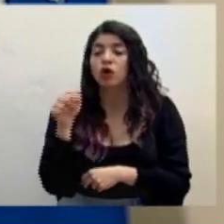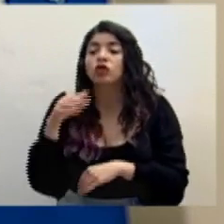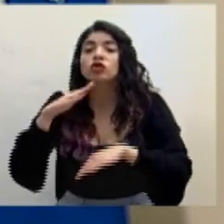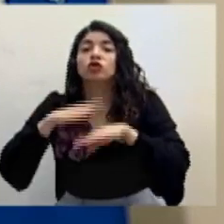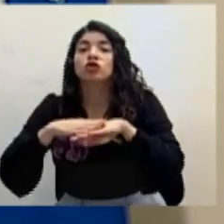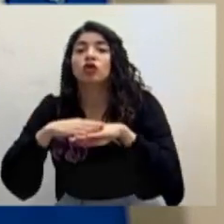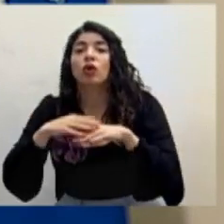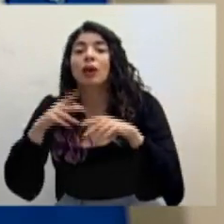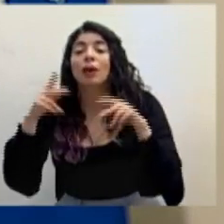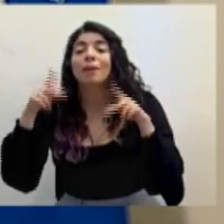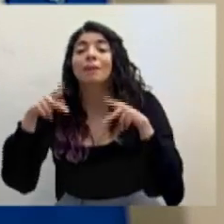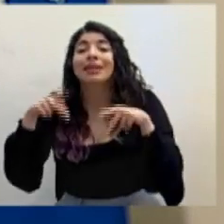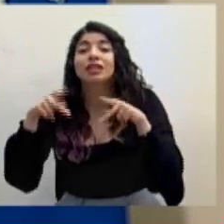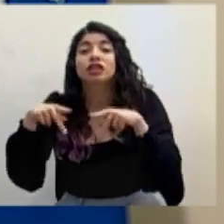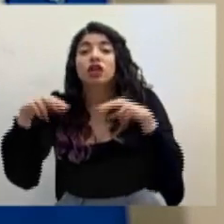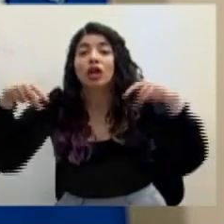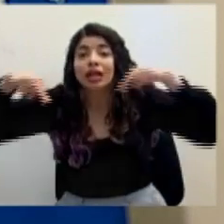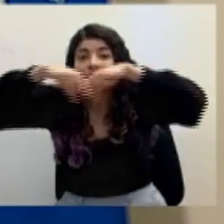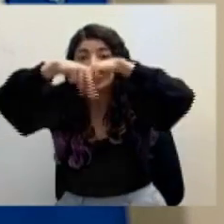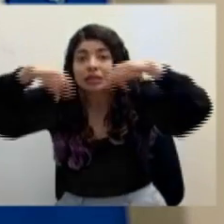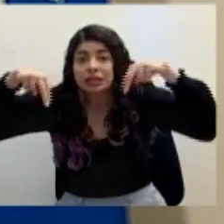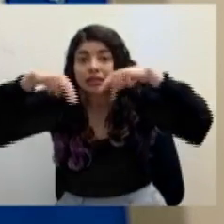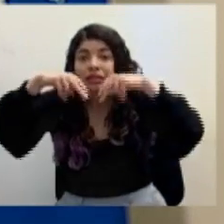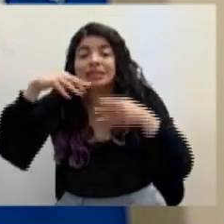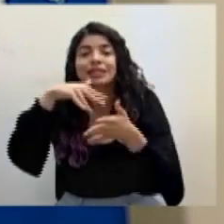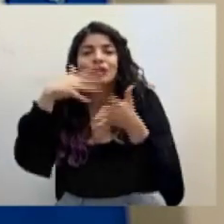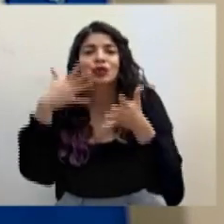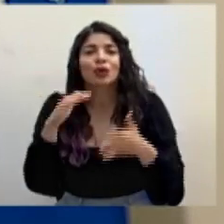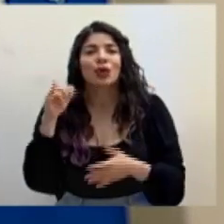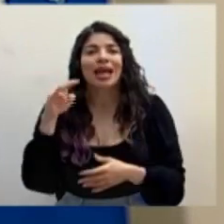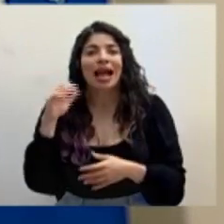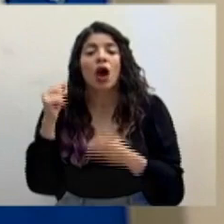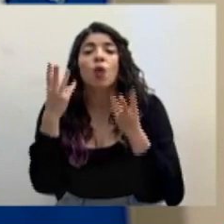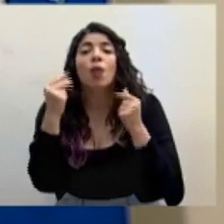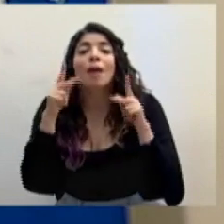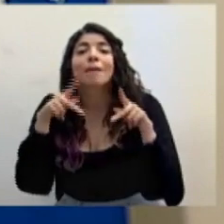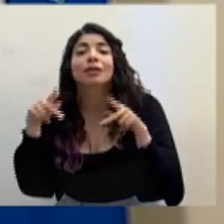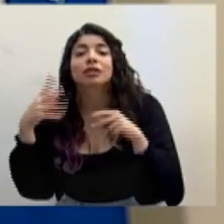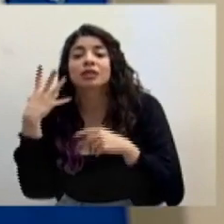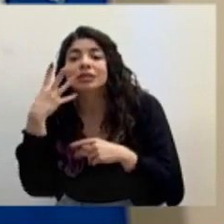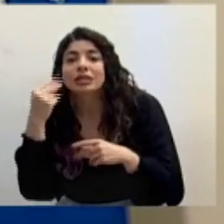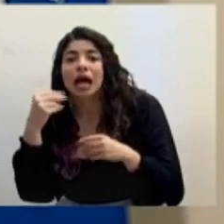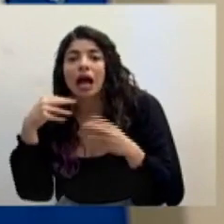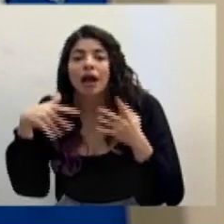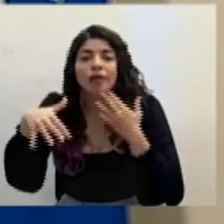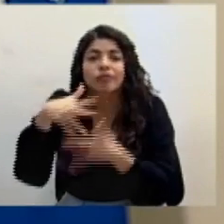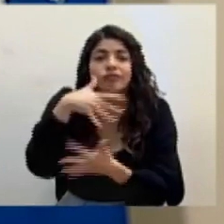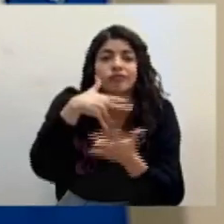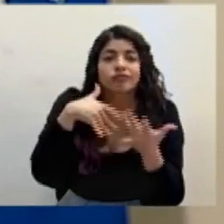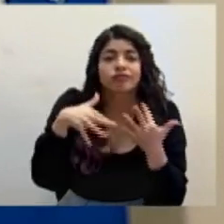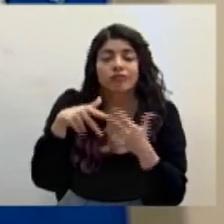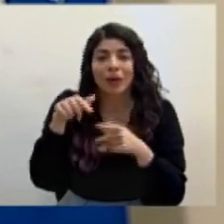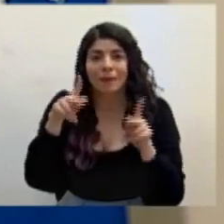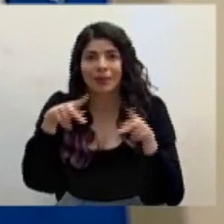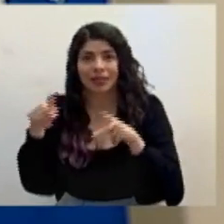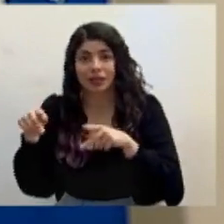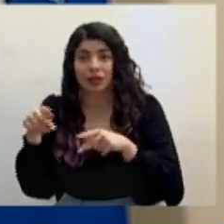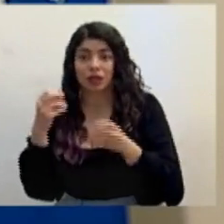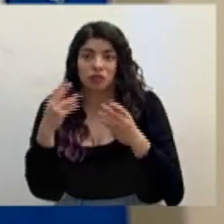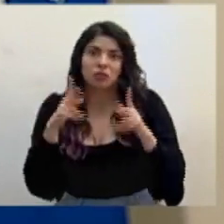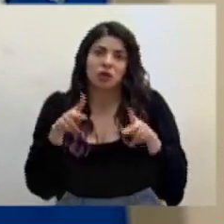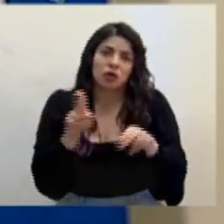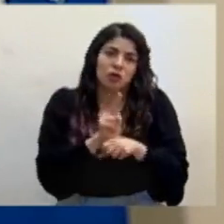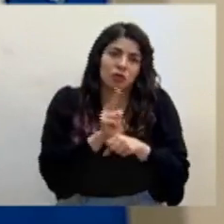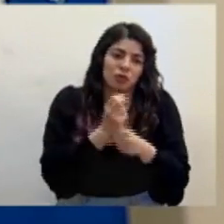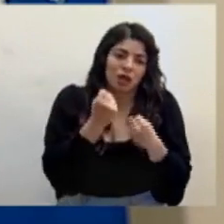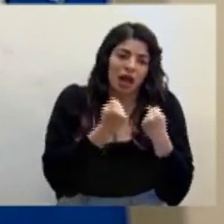medición que se hace de movilidad de personas a partir de los estudios que hace el INCAE. Que por supuesto muchos de ellos usan su vehículo personal,